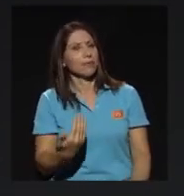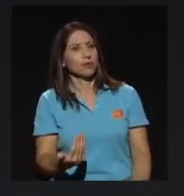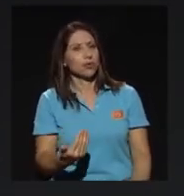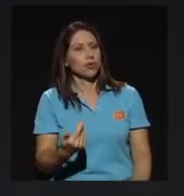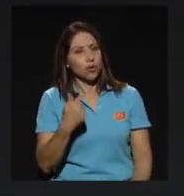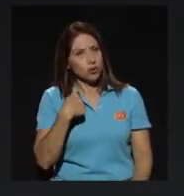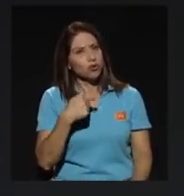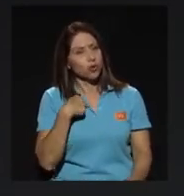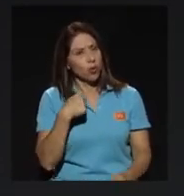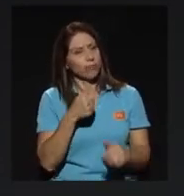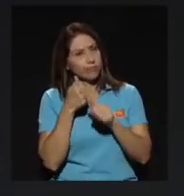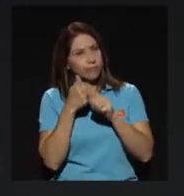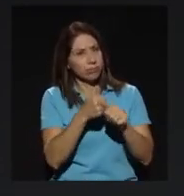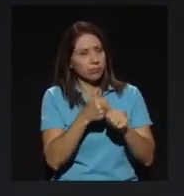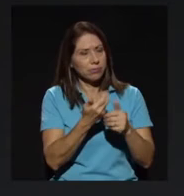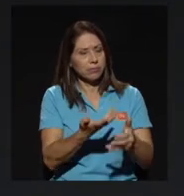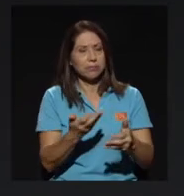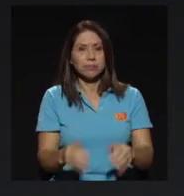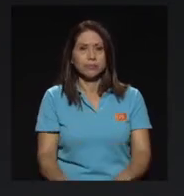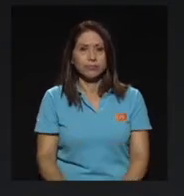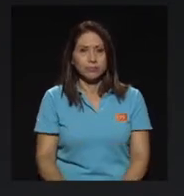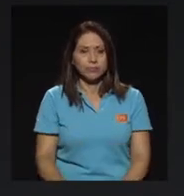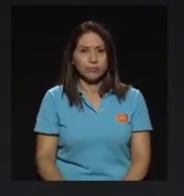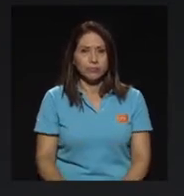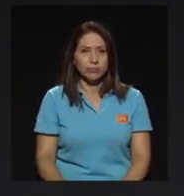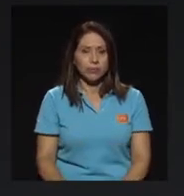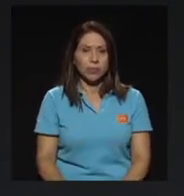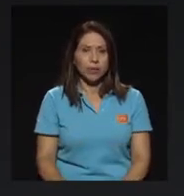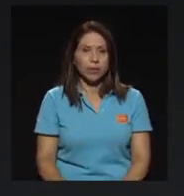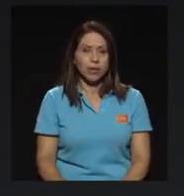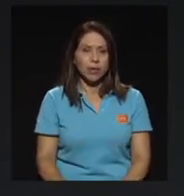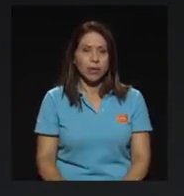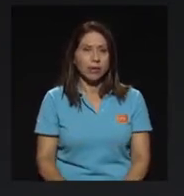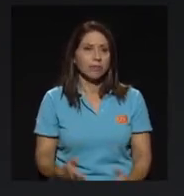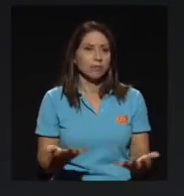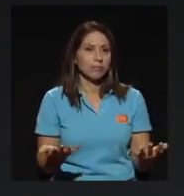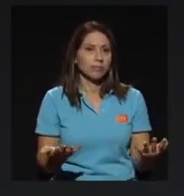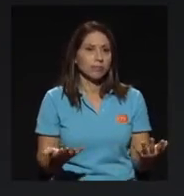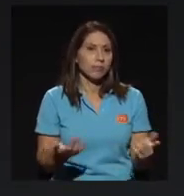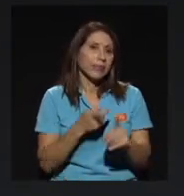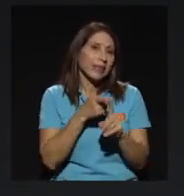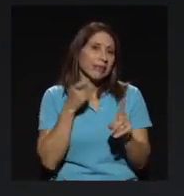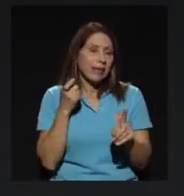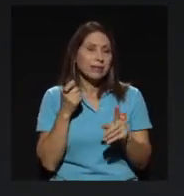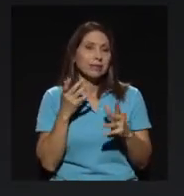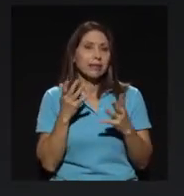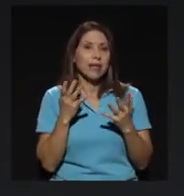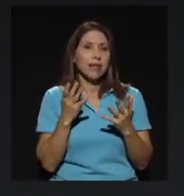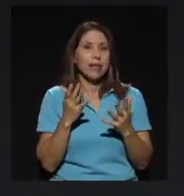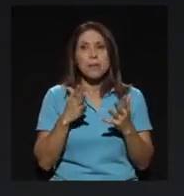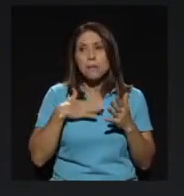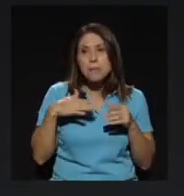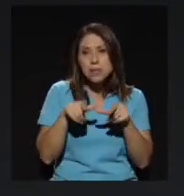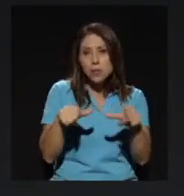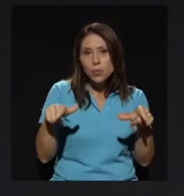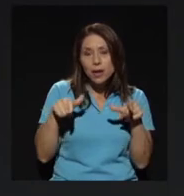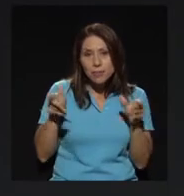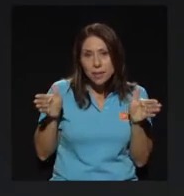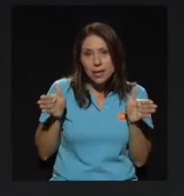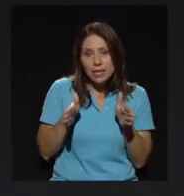tomo la palabra y desde el espacio pequeñito en esta universidad